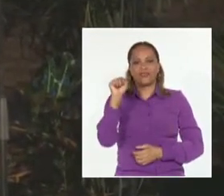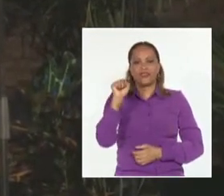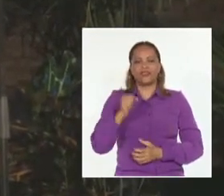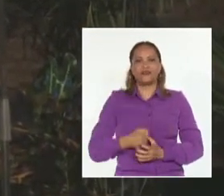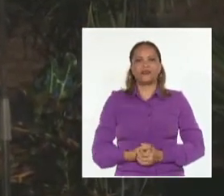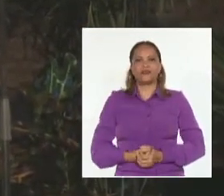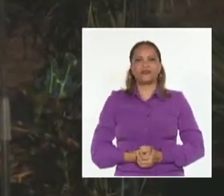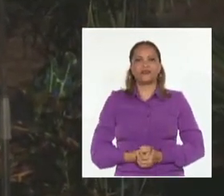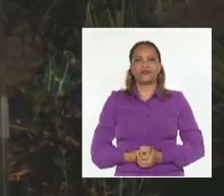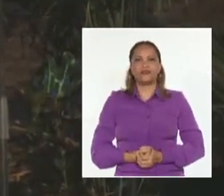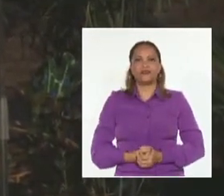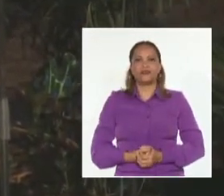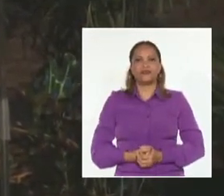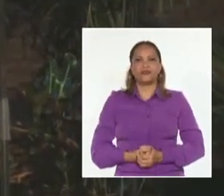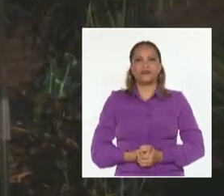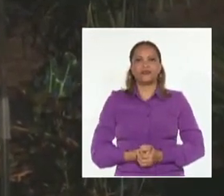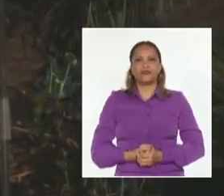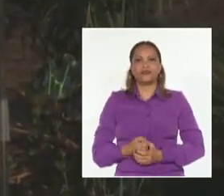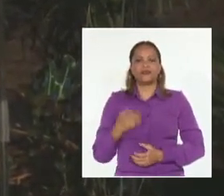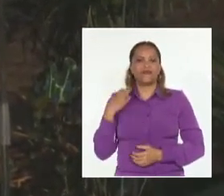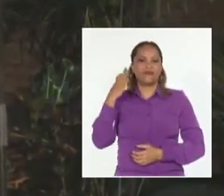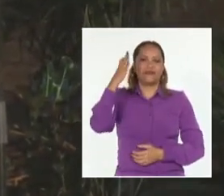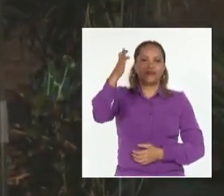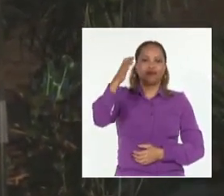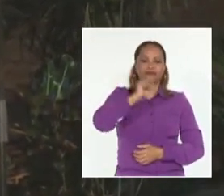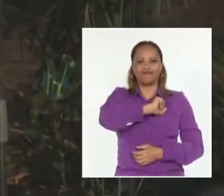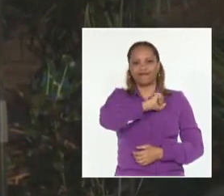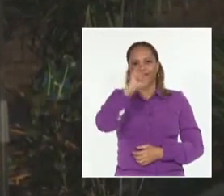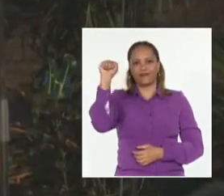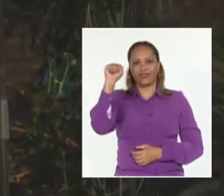shall overcome. ¡Hasta la victoria siempre!